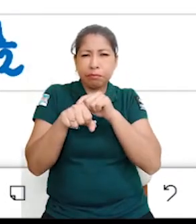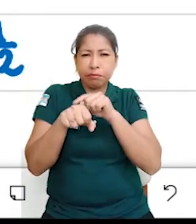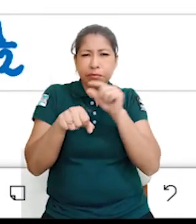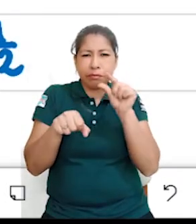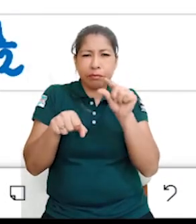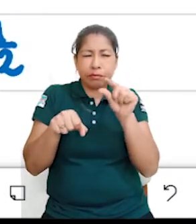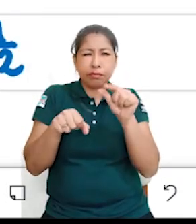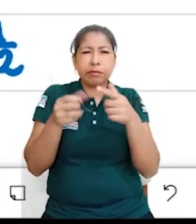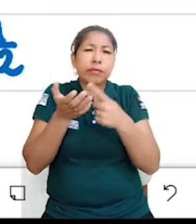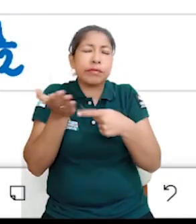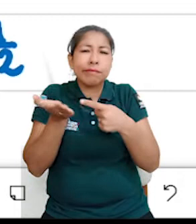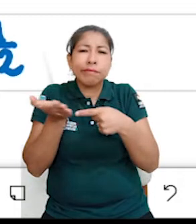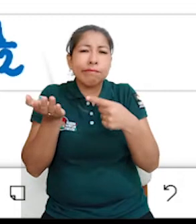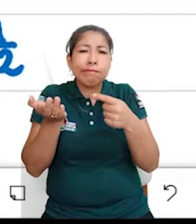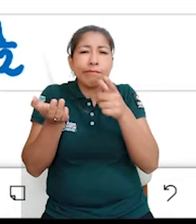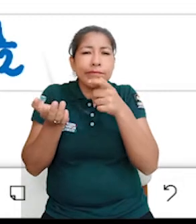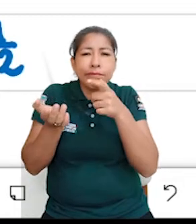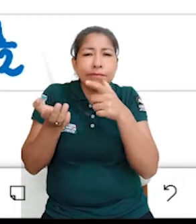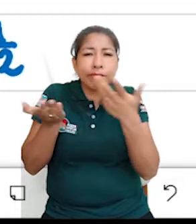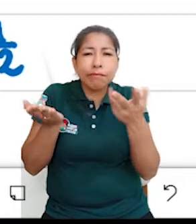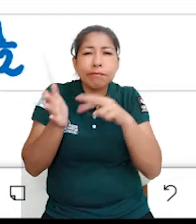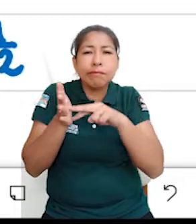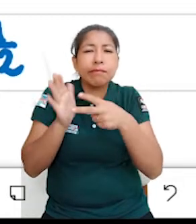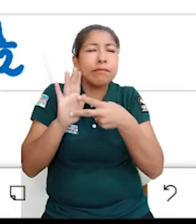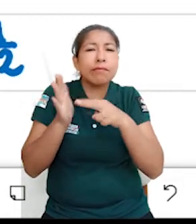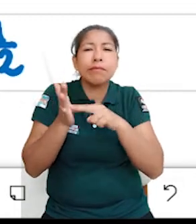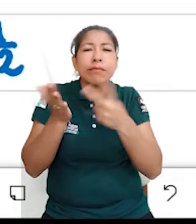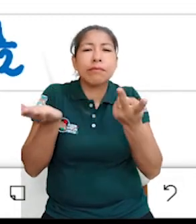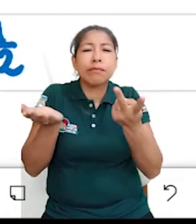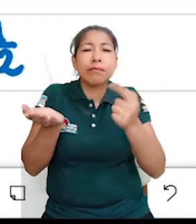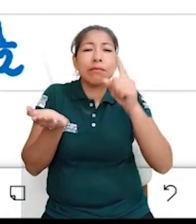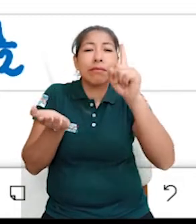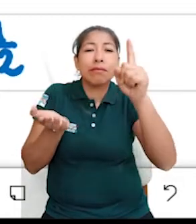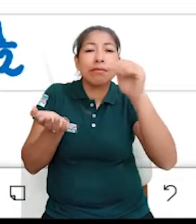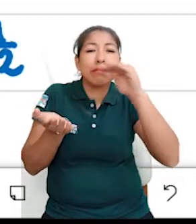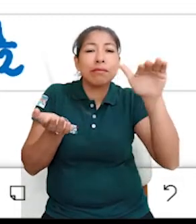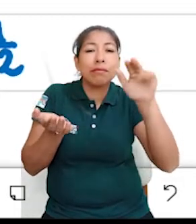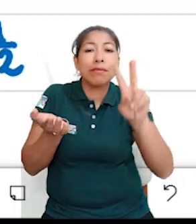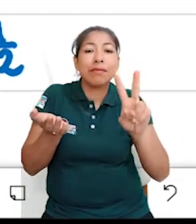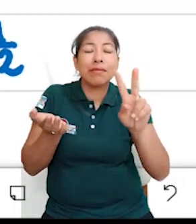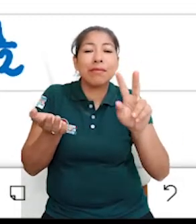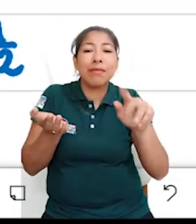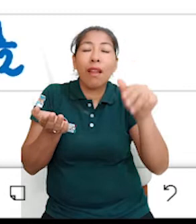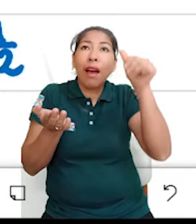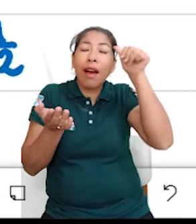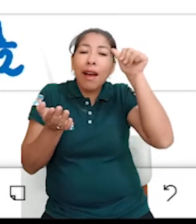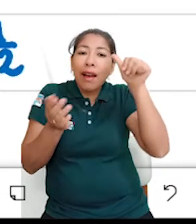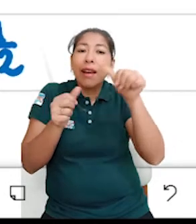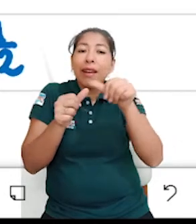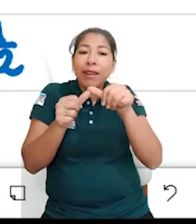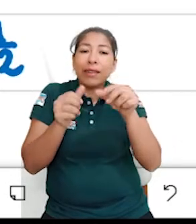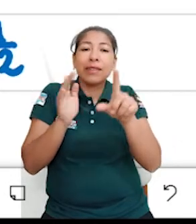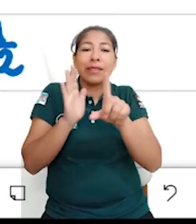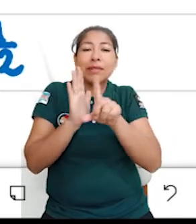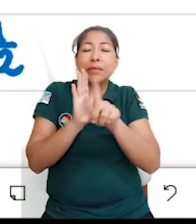exponente 1/2? Hemos visto en las propiedades que un exponente fraccionario corresponde a una raíz, es decir que